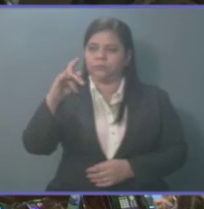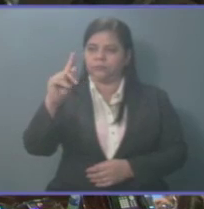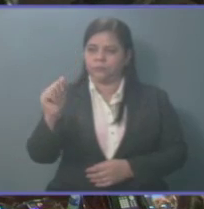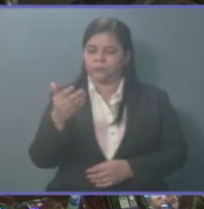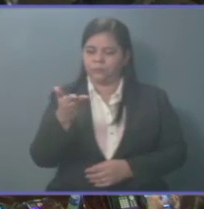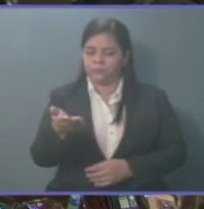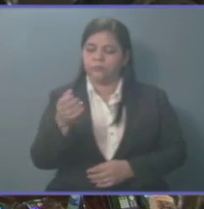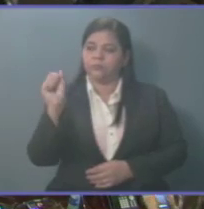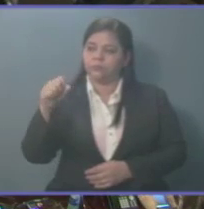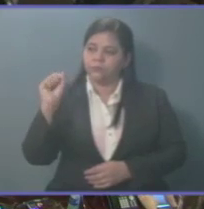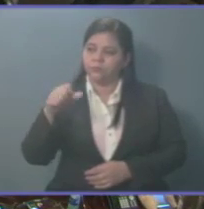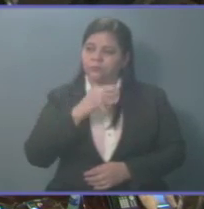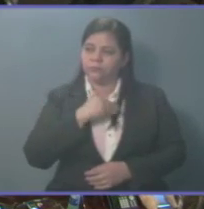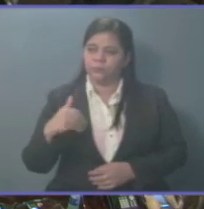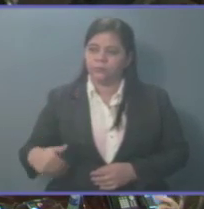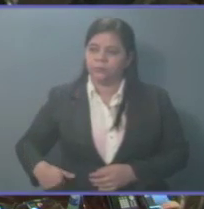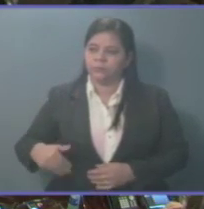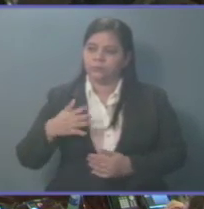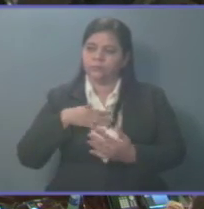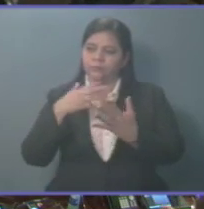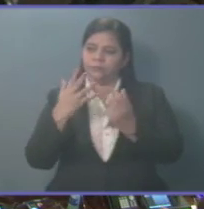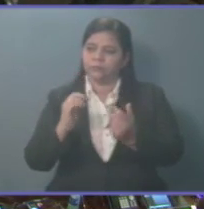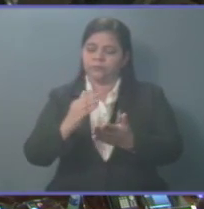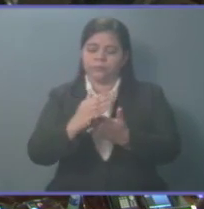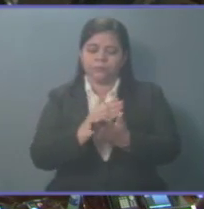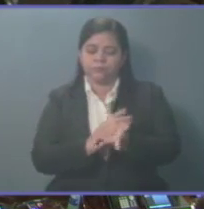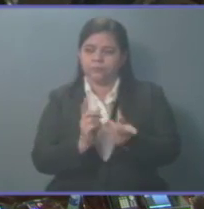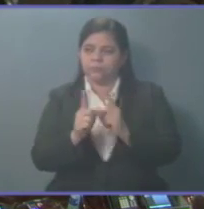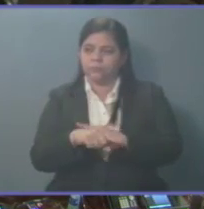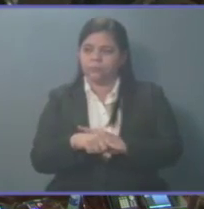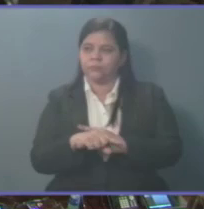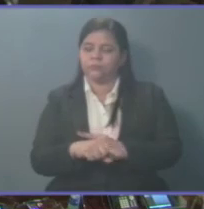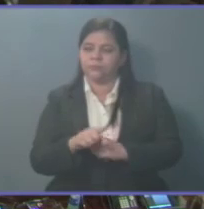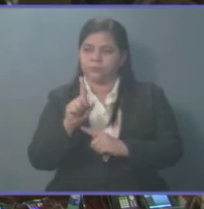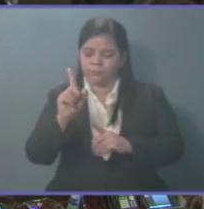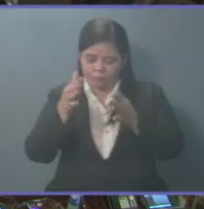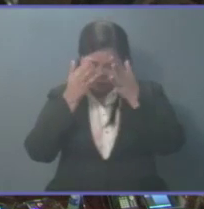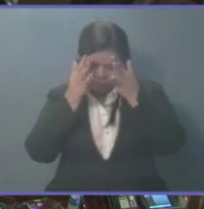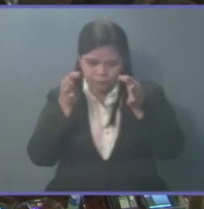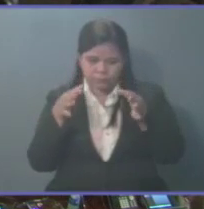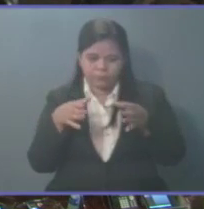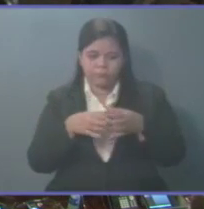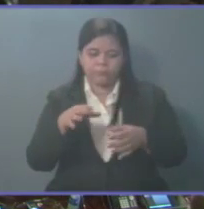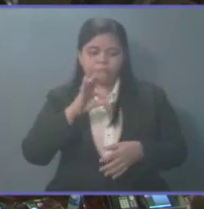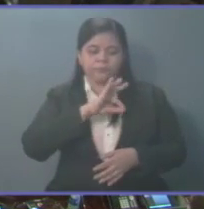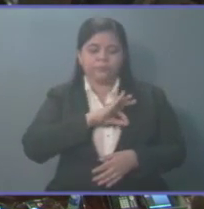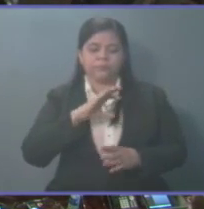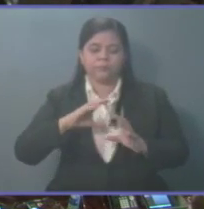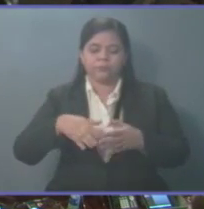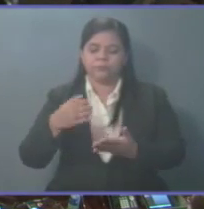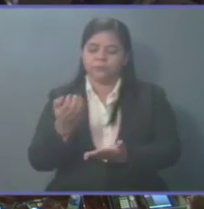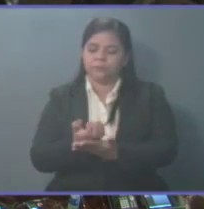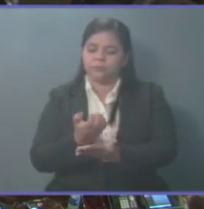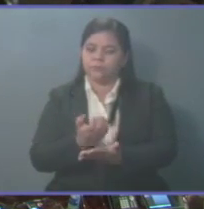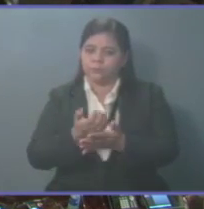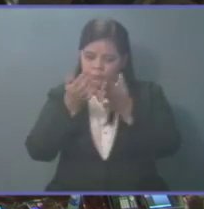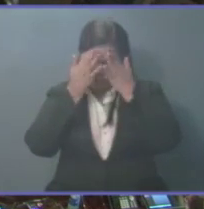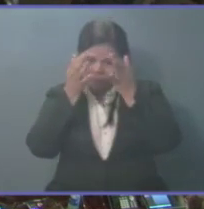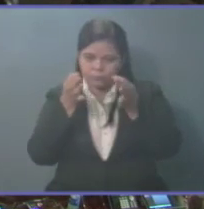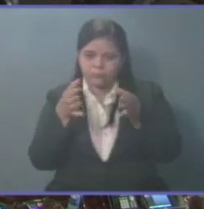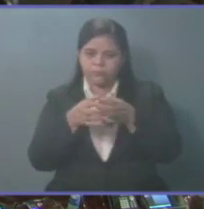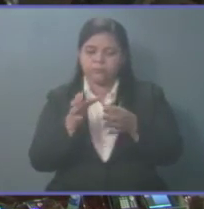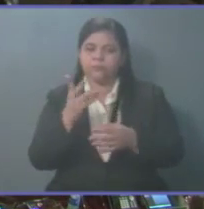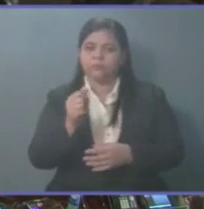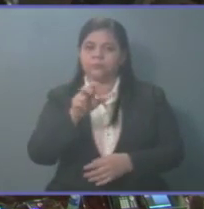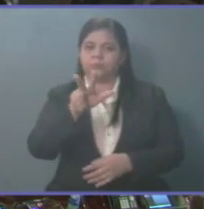Presidente, gracias. Para solicitar modificación de agenda, introducir un dictamen favorable de la Comisión de Economía, dictamen